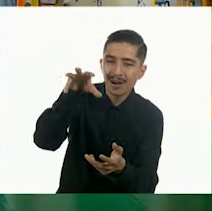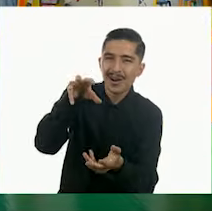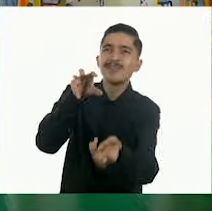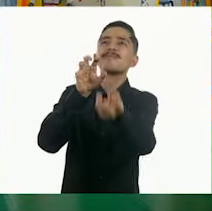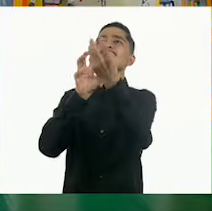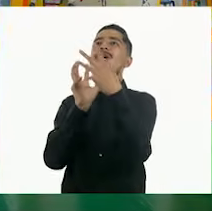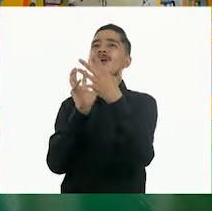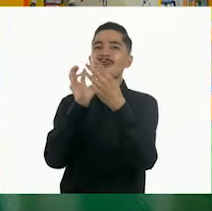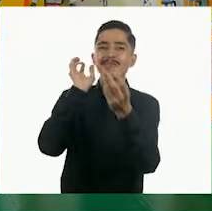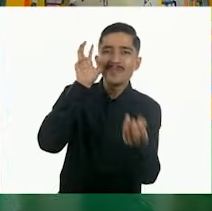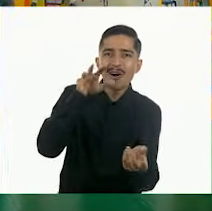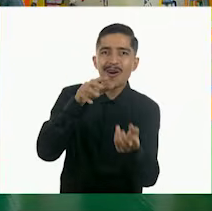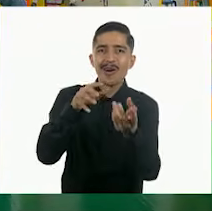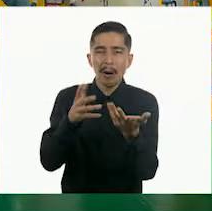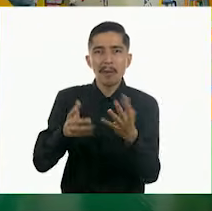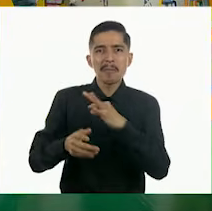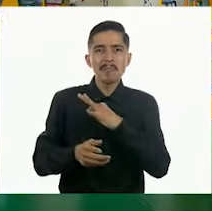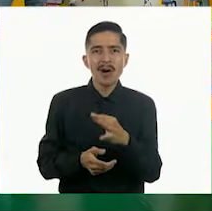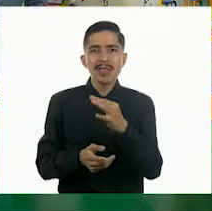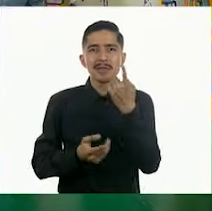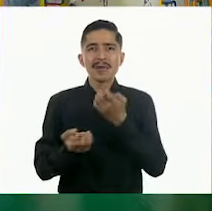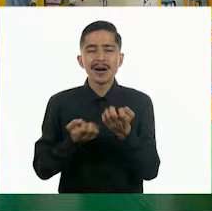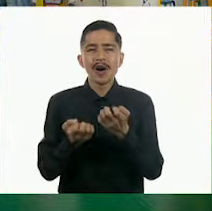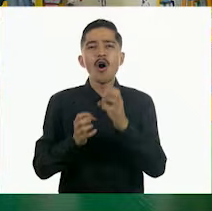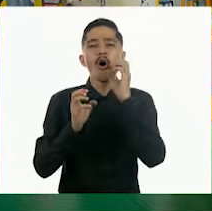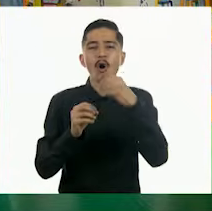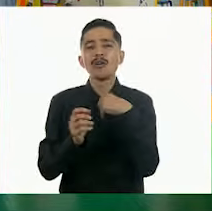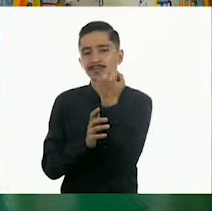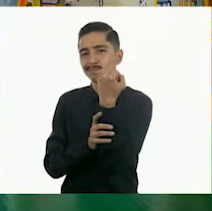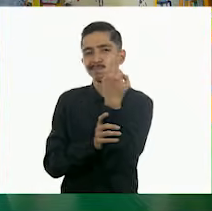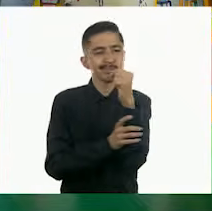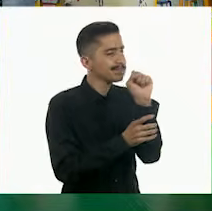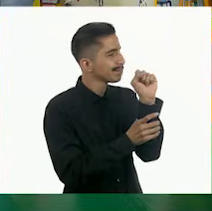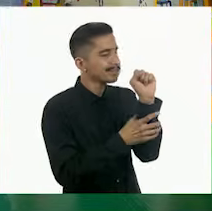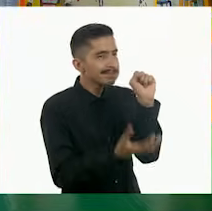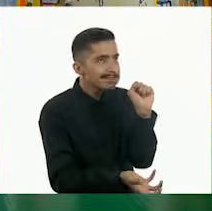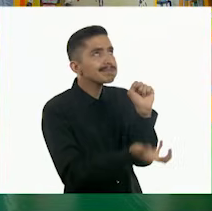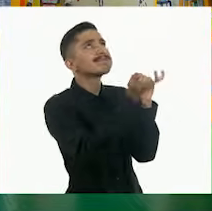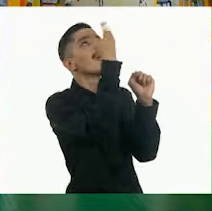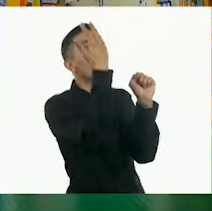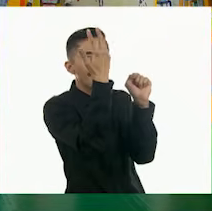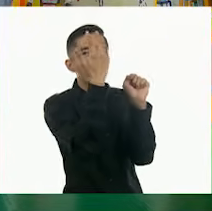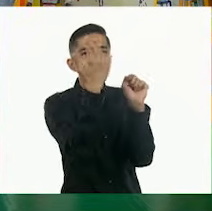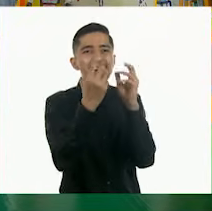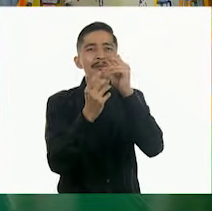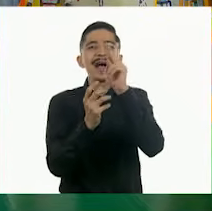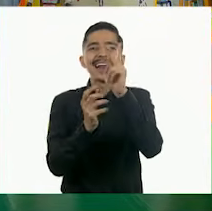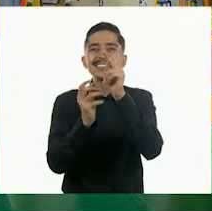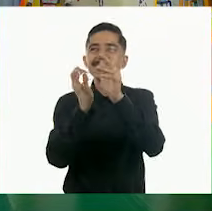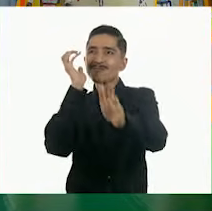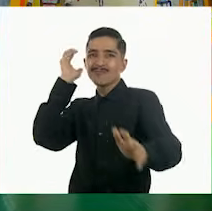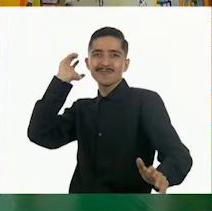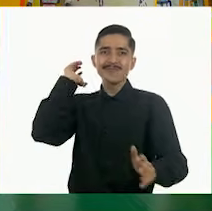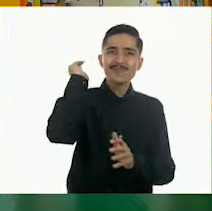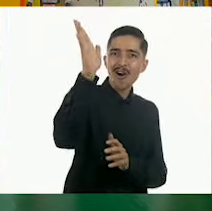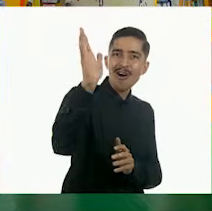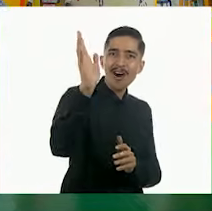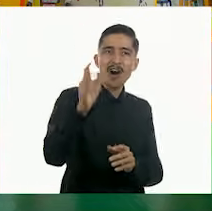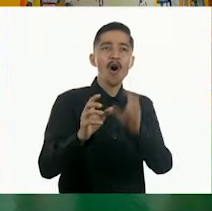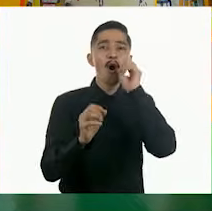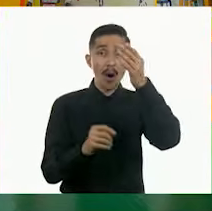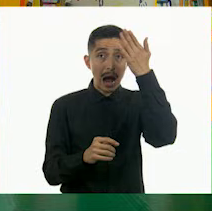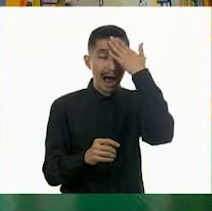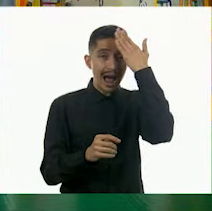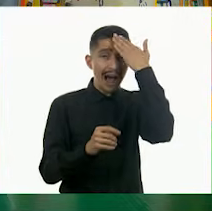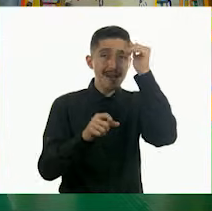Ah, claro, y así. Por atrás de espalda. Muy bien. Y así como americano. Exactamente. Oh, con la cabeza.